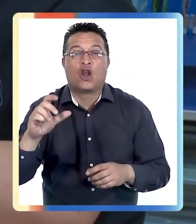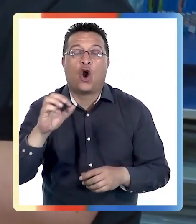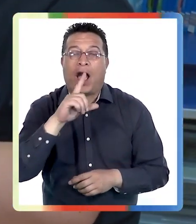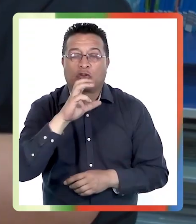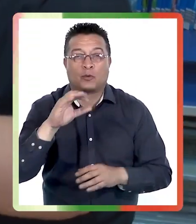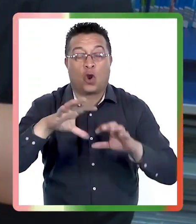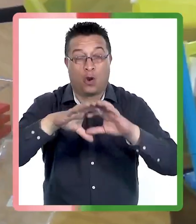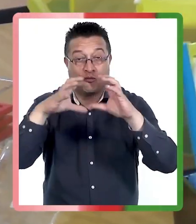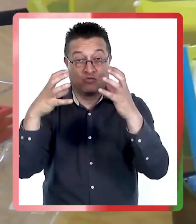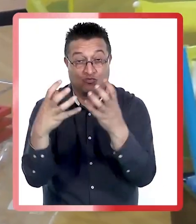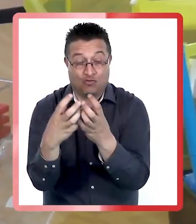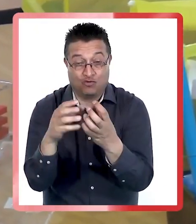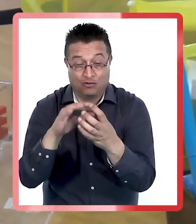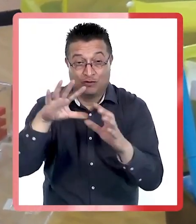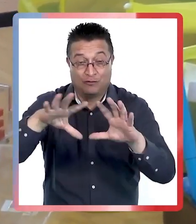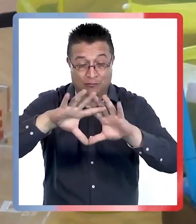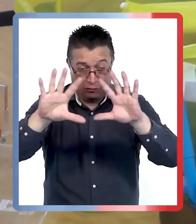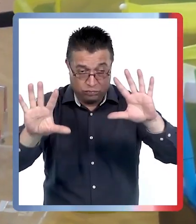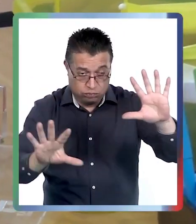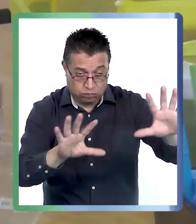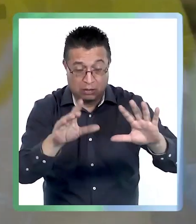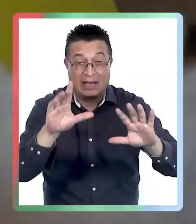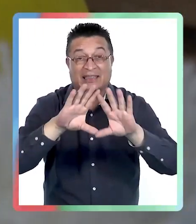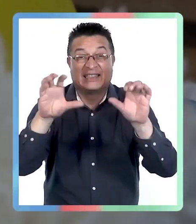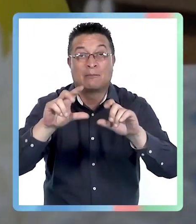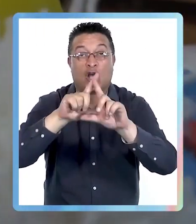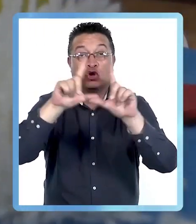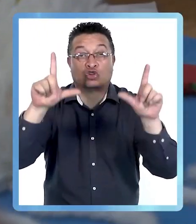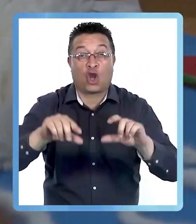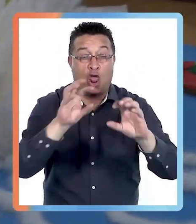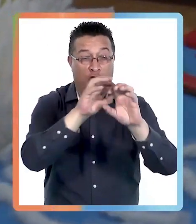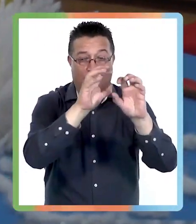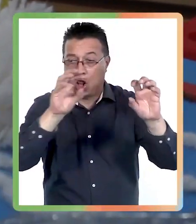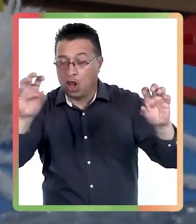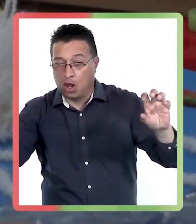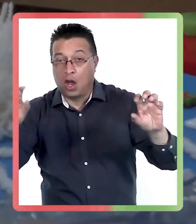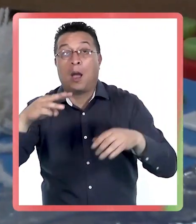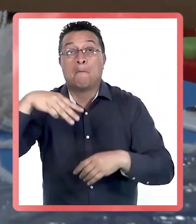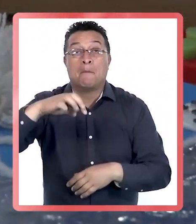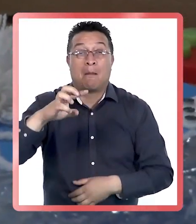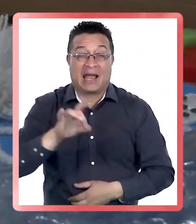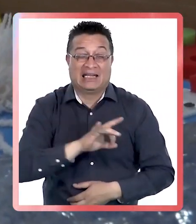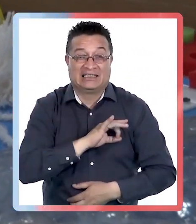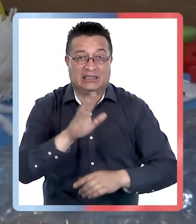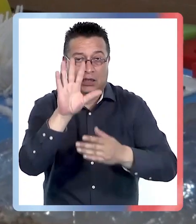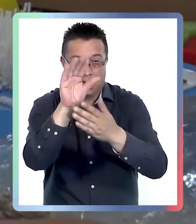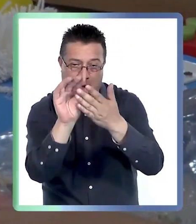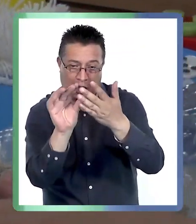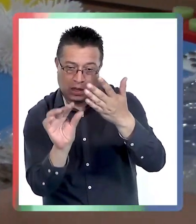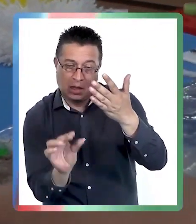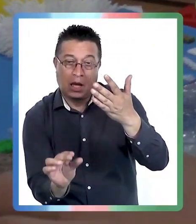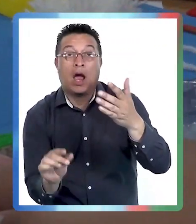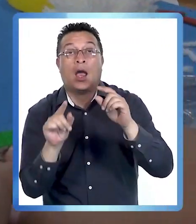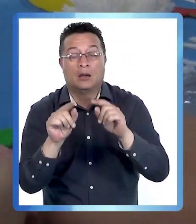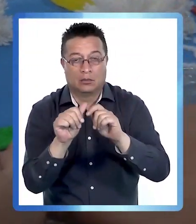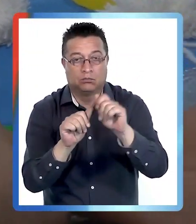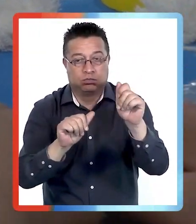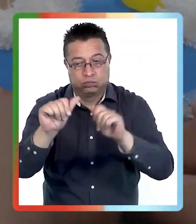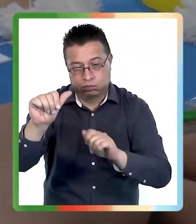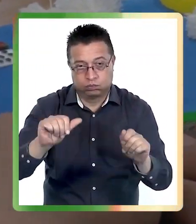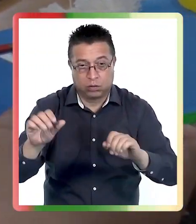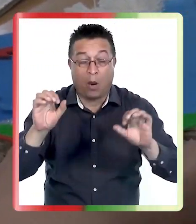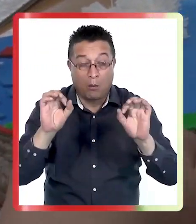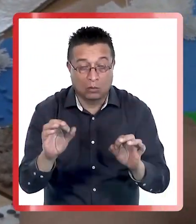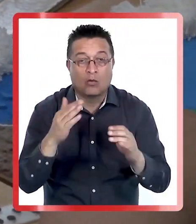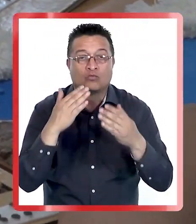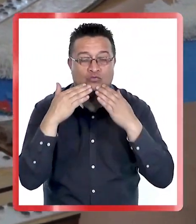atómicos un planisferio un circuito de agua un sistema solar un mapa de chile en braille y un sistema para medir a los alumnos en